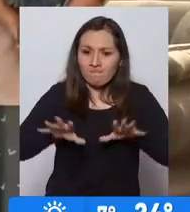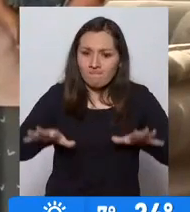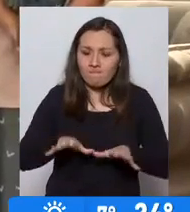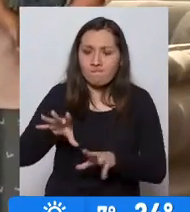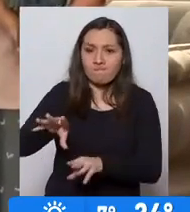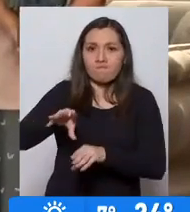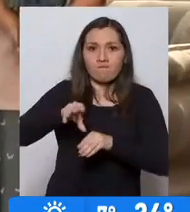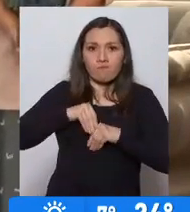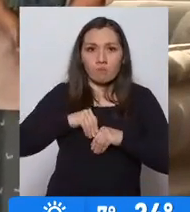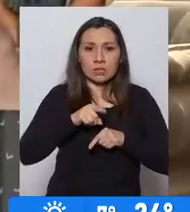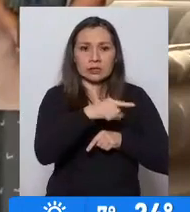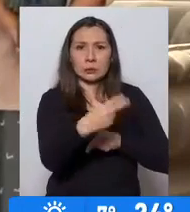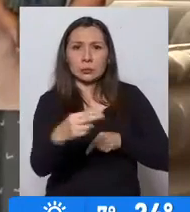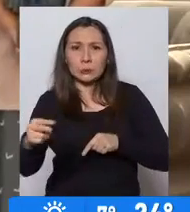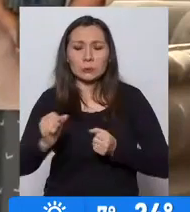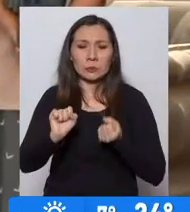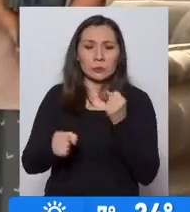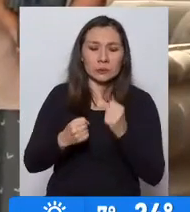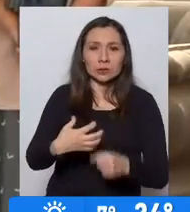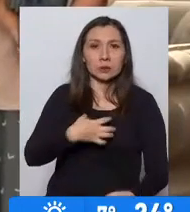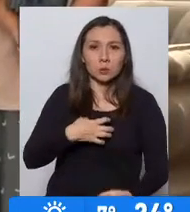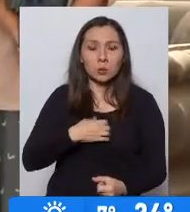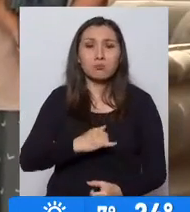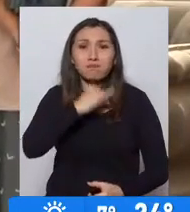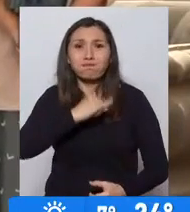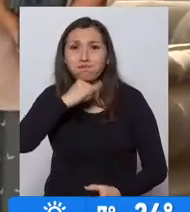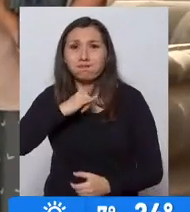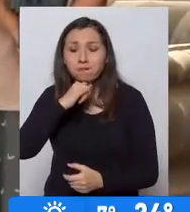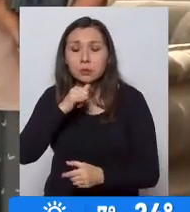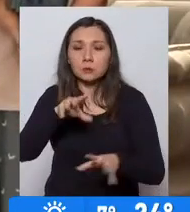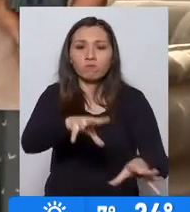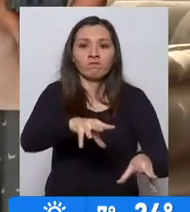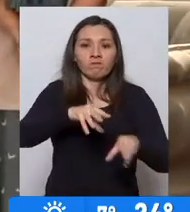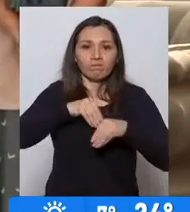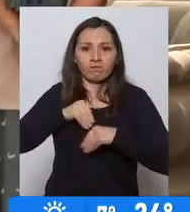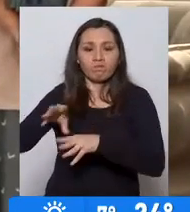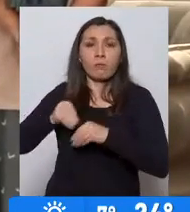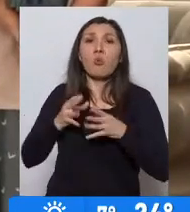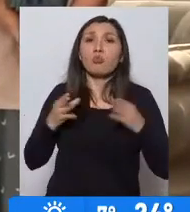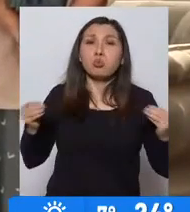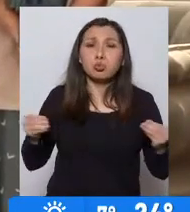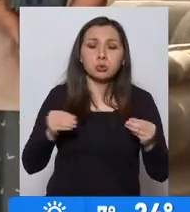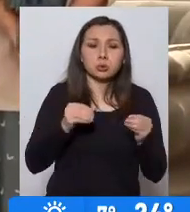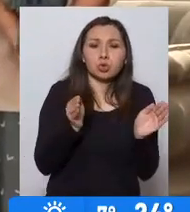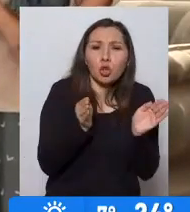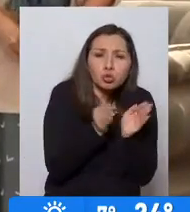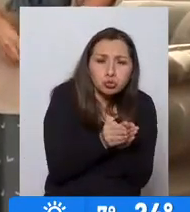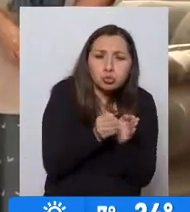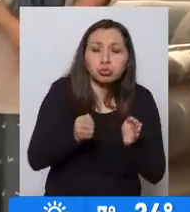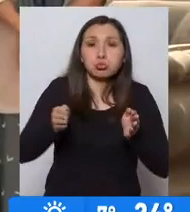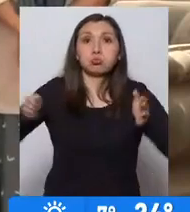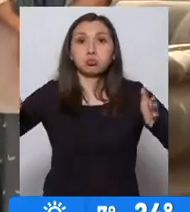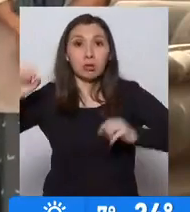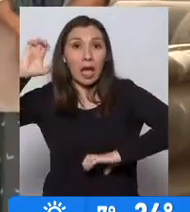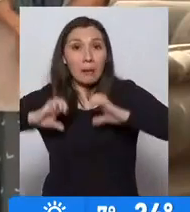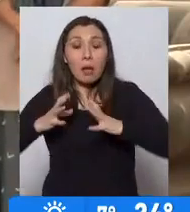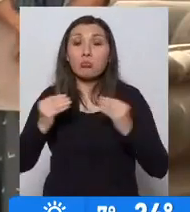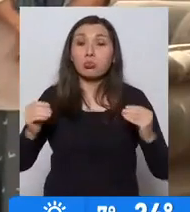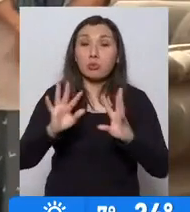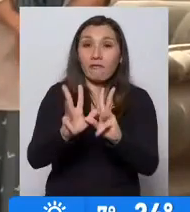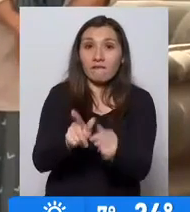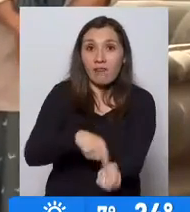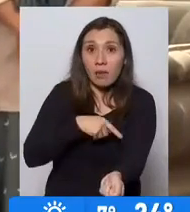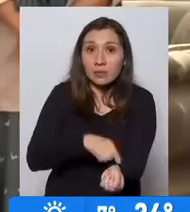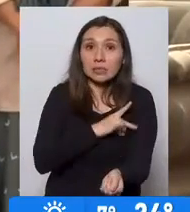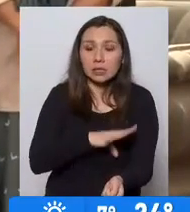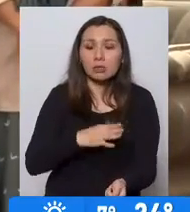nuestros las angustias, los temores, las incertidumbres que viven tantos micro, pequeños y medianos empresarios y tantas familias de